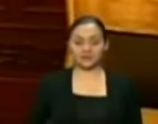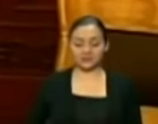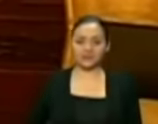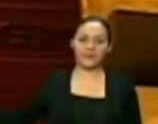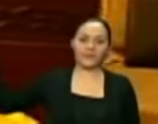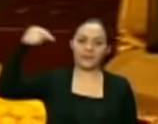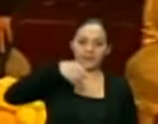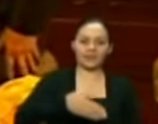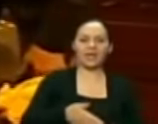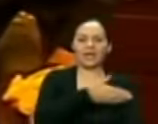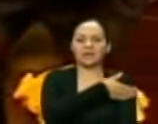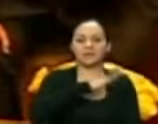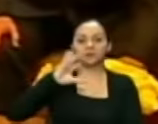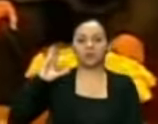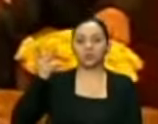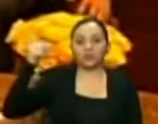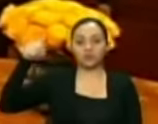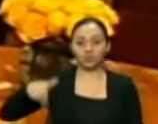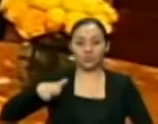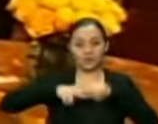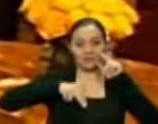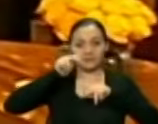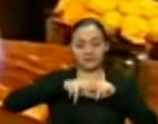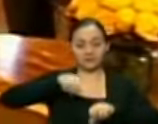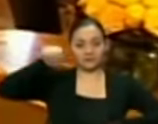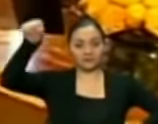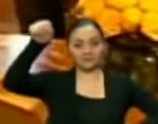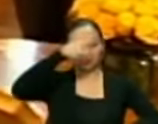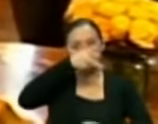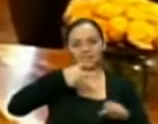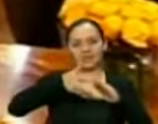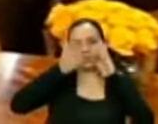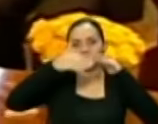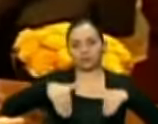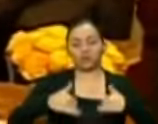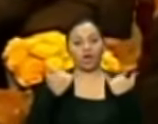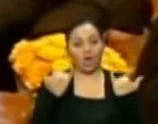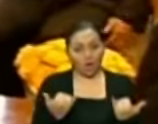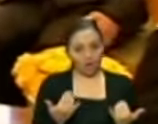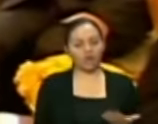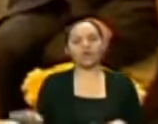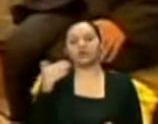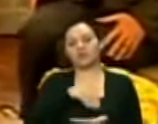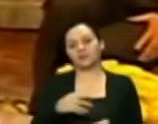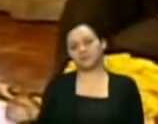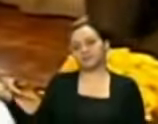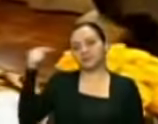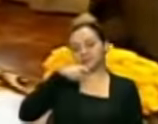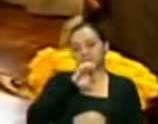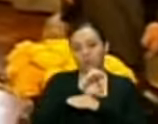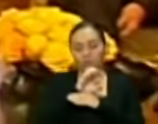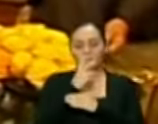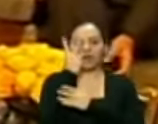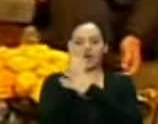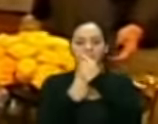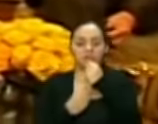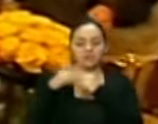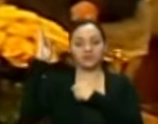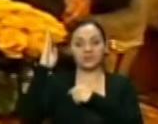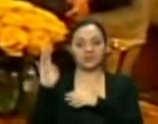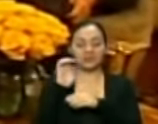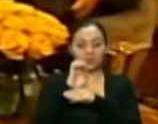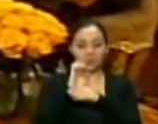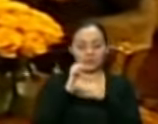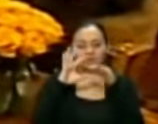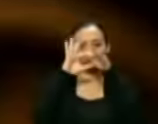del edificio de UNASUR y hoy se afianzan nuevamente los lazos de estos dos pueblos hermanos que